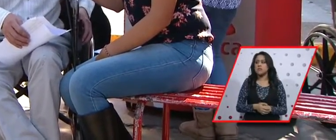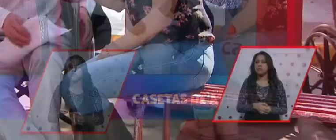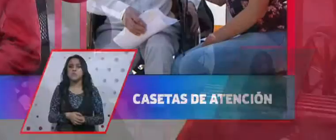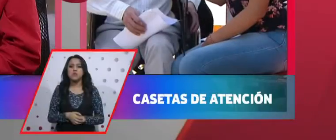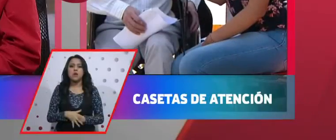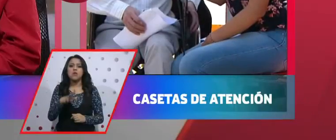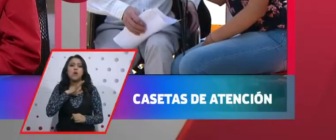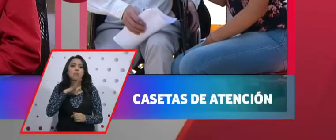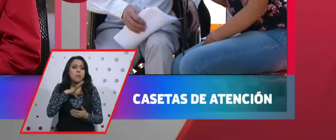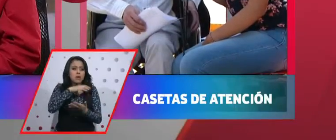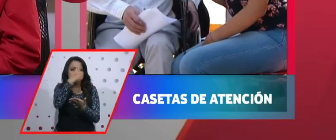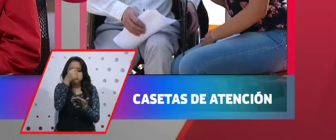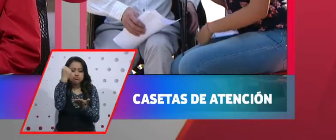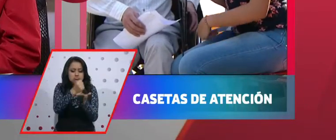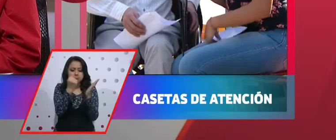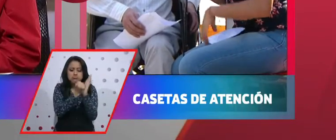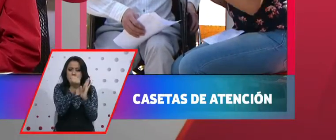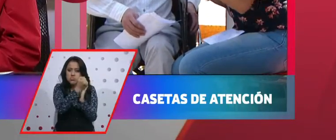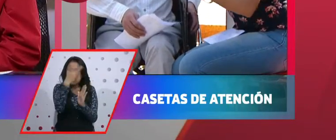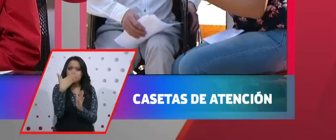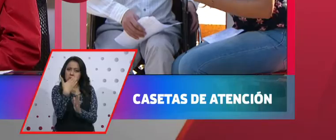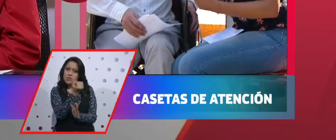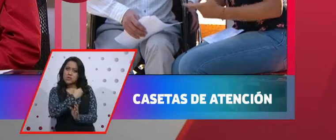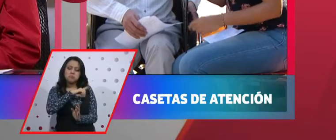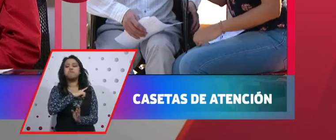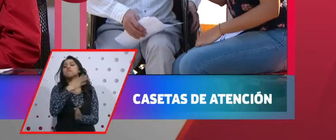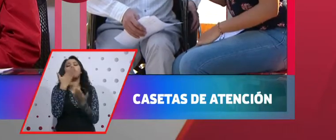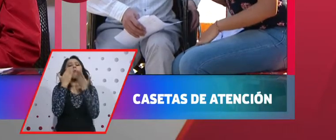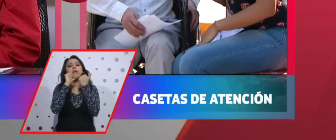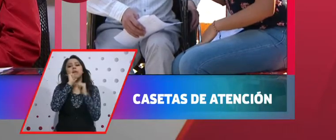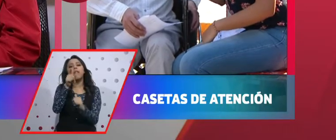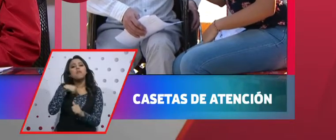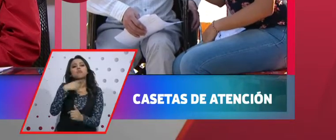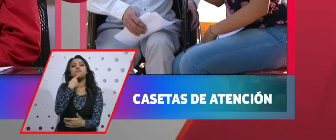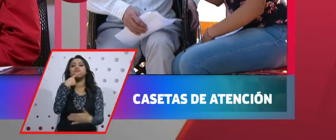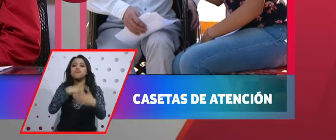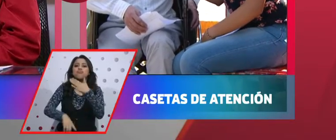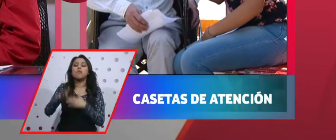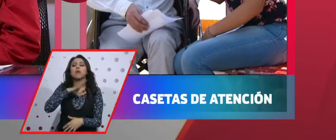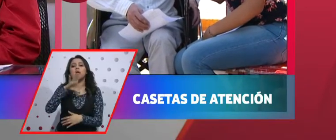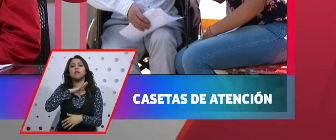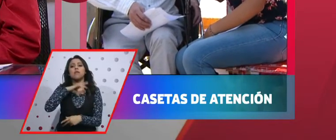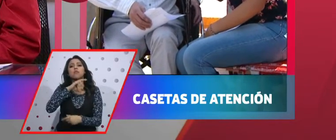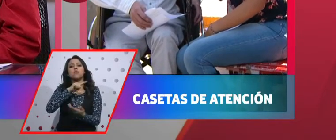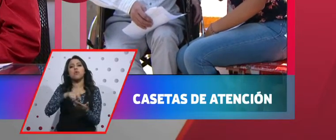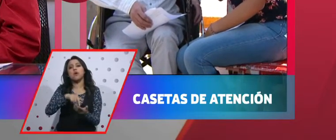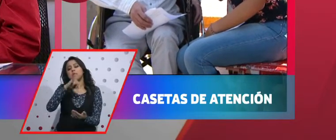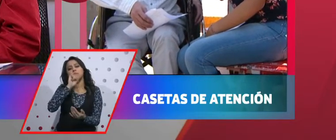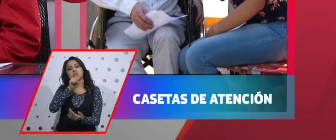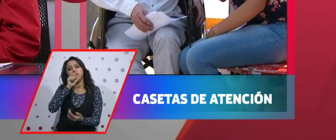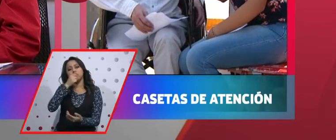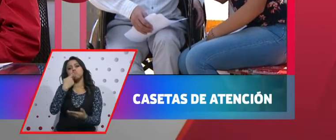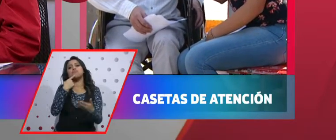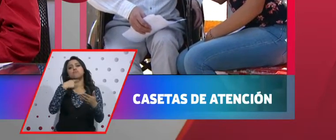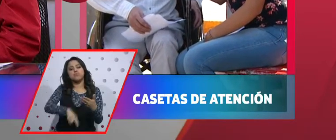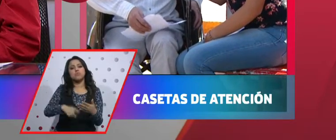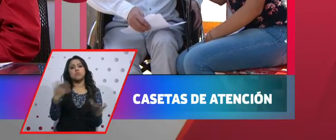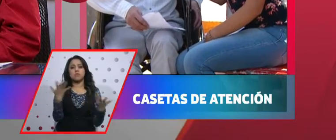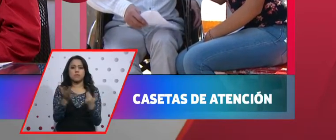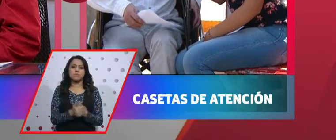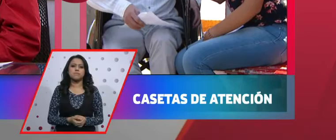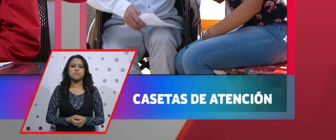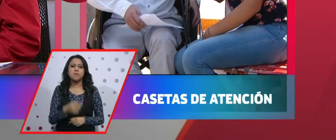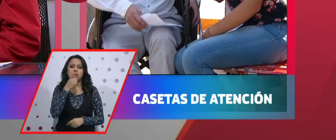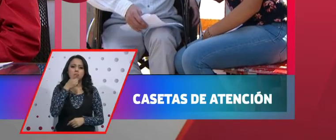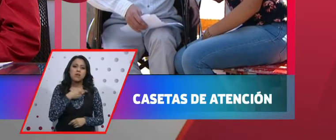tiene los sellos de salubridad. ¿No lo has denunciado al proveedor? Ya lo denuncié. ¿En dónde? El MP de ahí de Joco. De Joco lo denuncié y me dijeron que